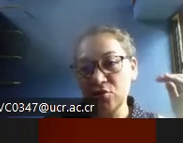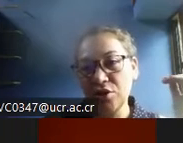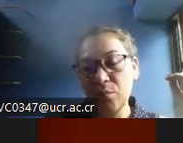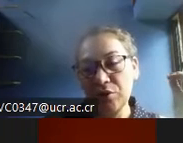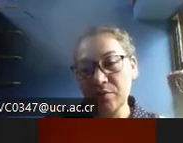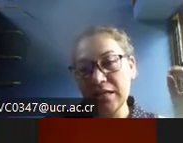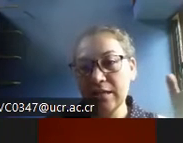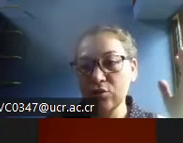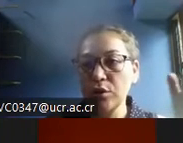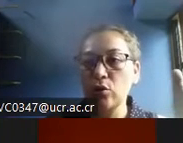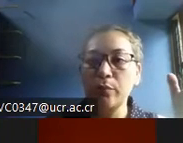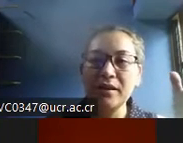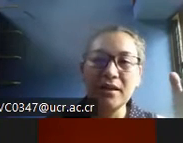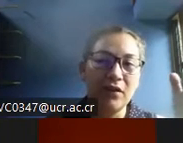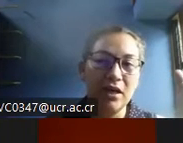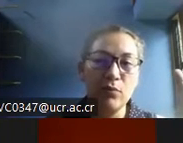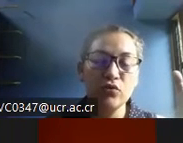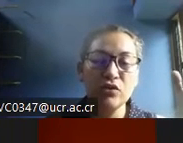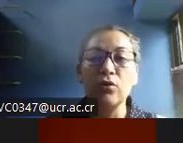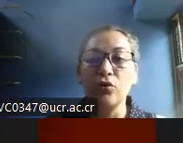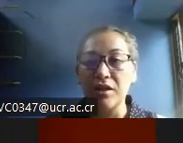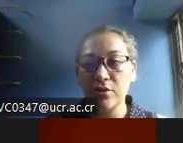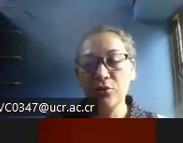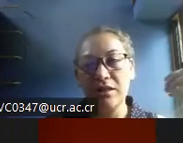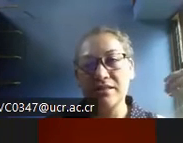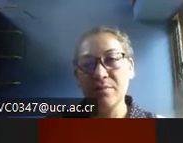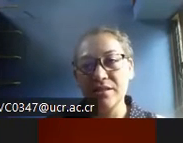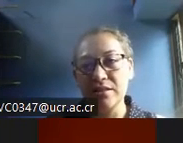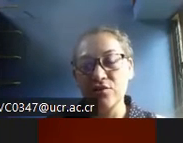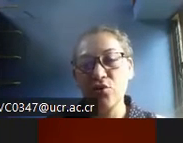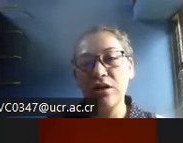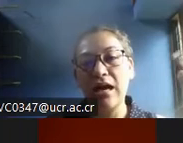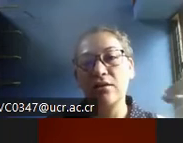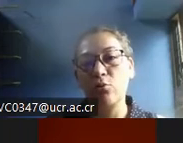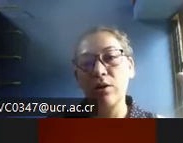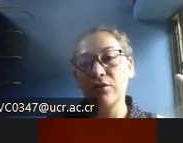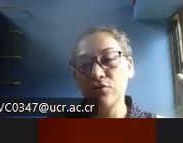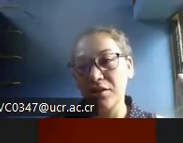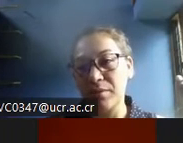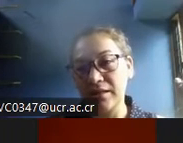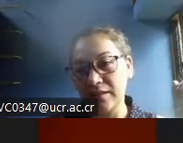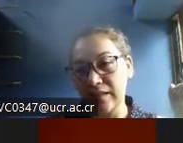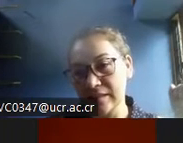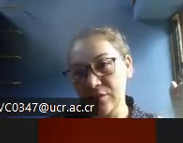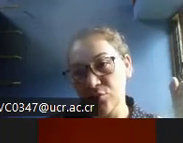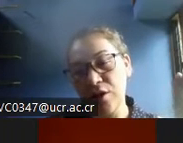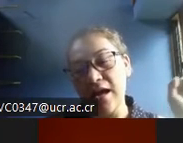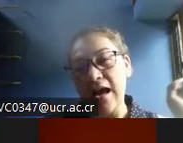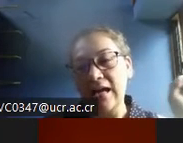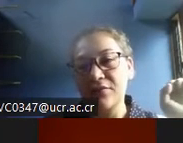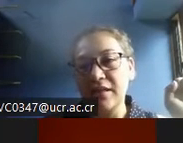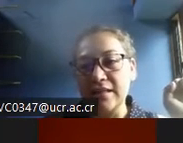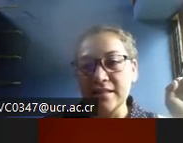Esta lección que montamos acá es sobre todo para que veamos el contenido de esta presentación, al que igualmente ustedes van a tener